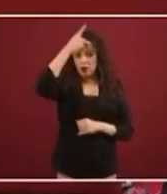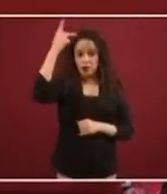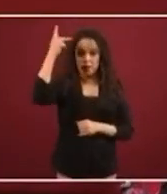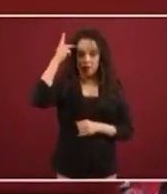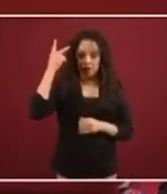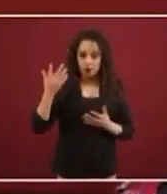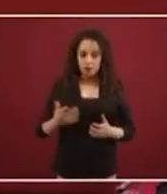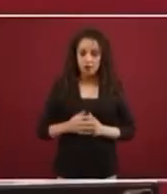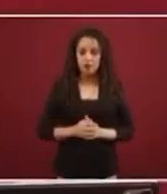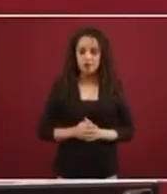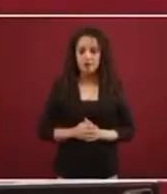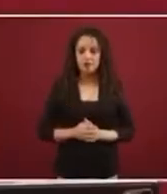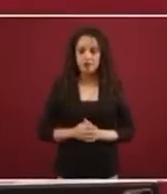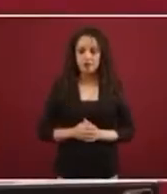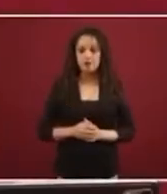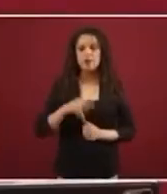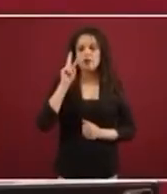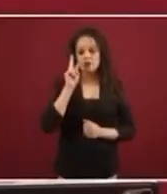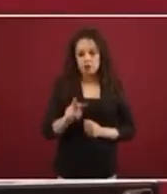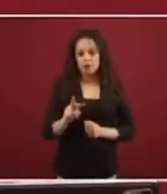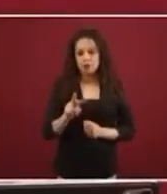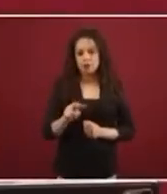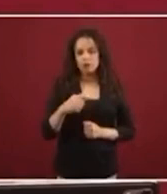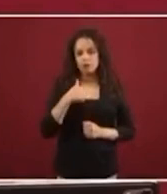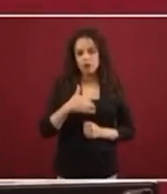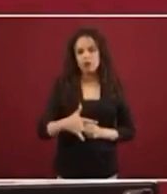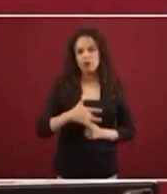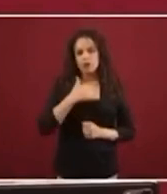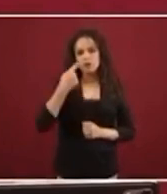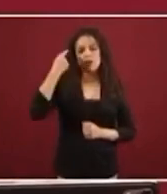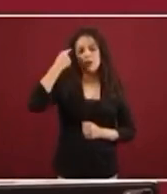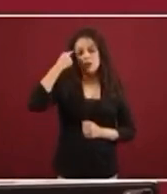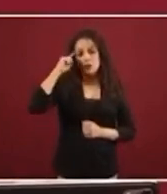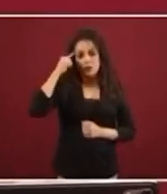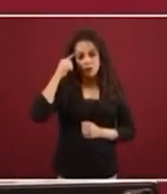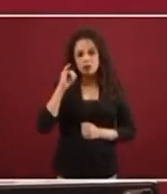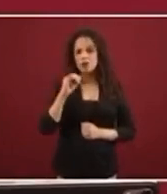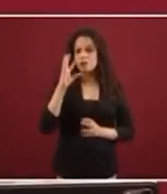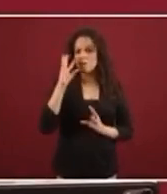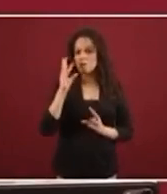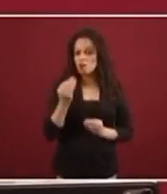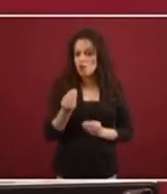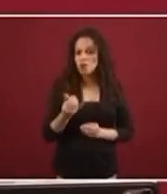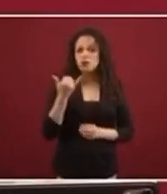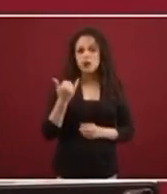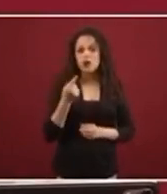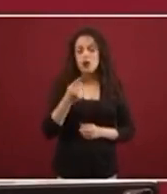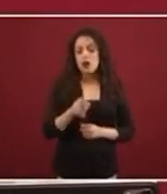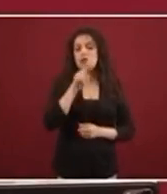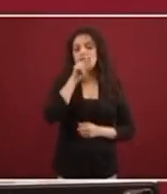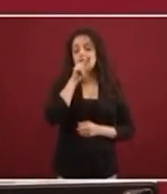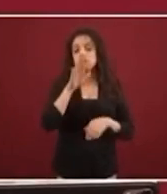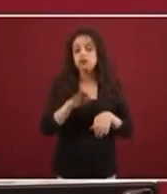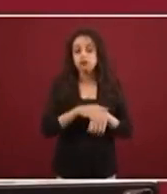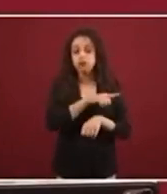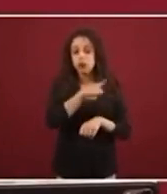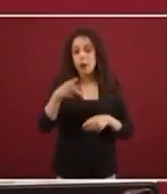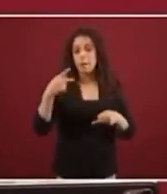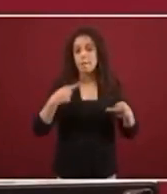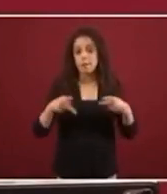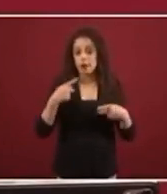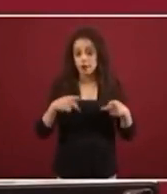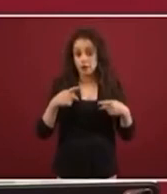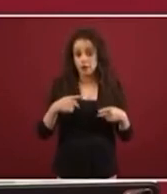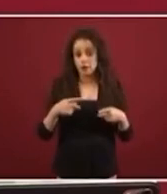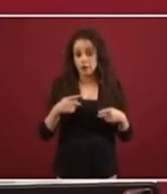nuestra indignación y nuestra preocupación por esta conducta que ha ocurrido en algunos